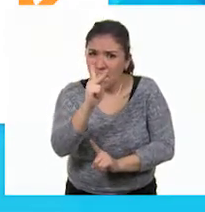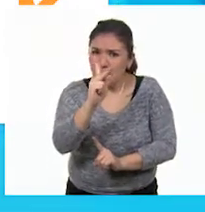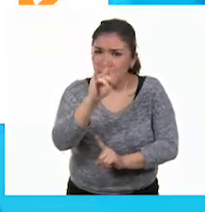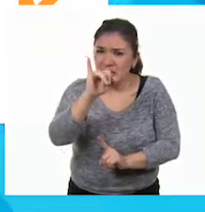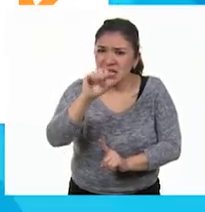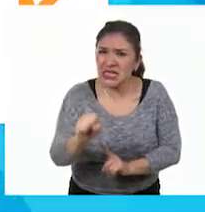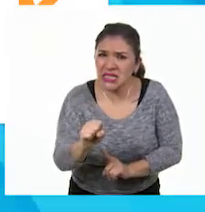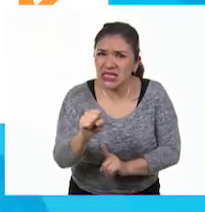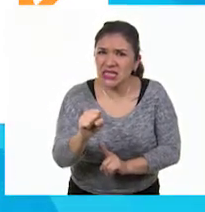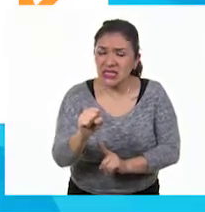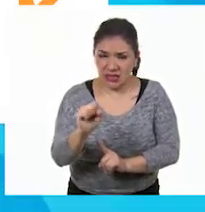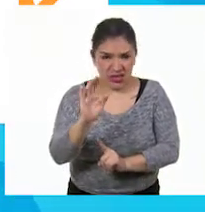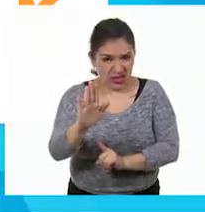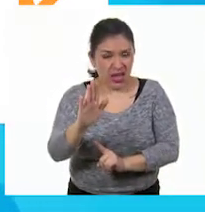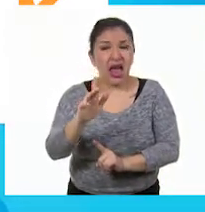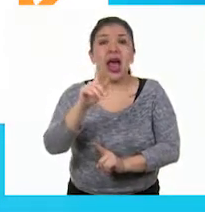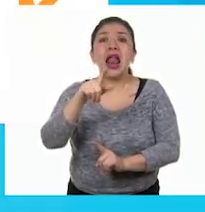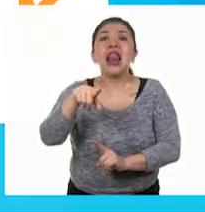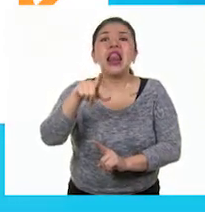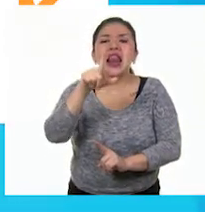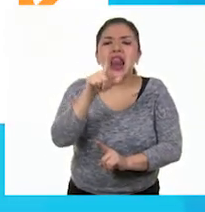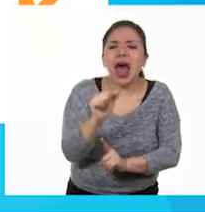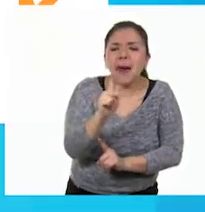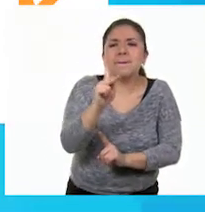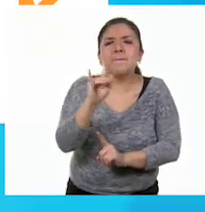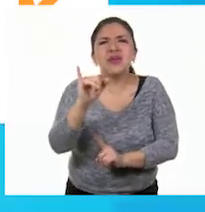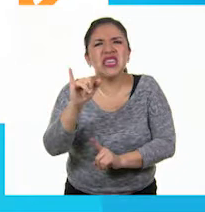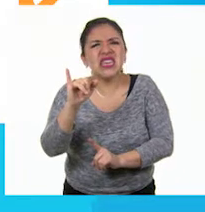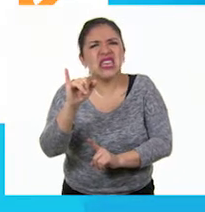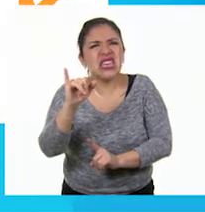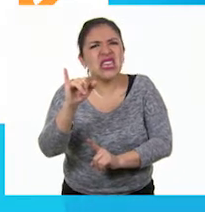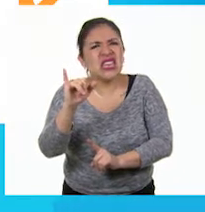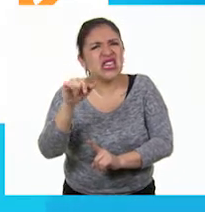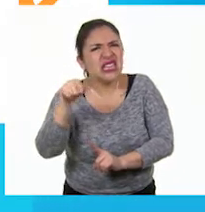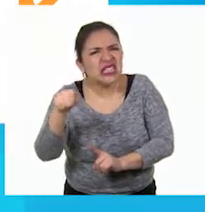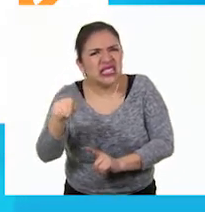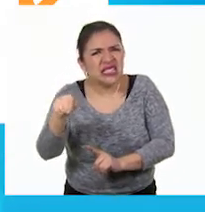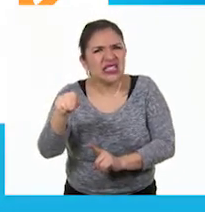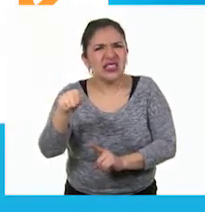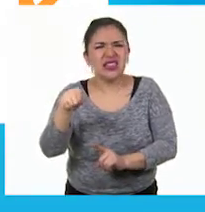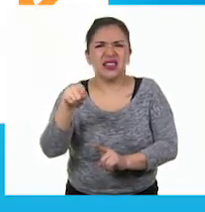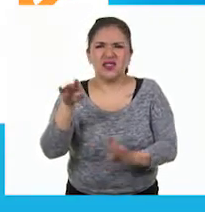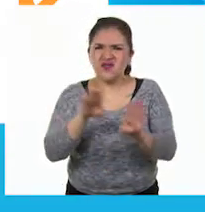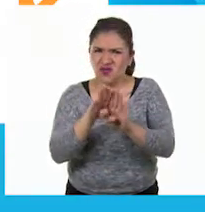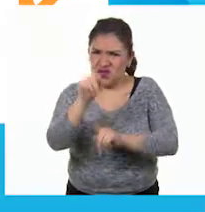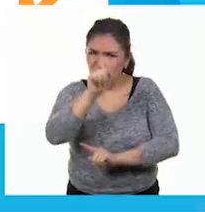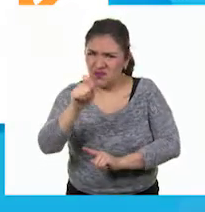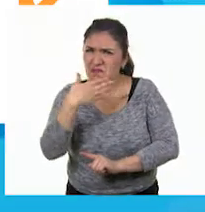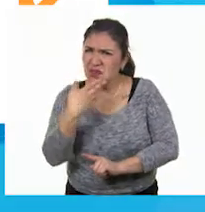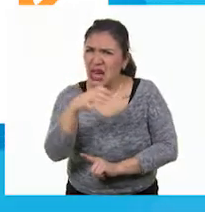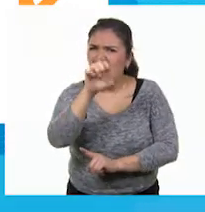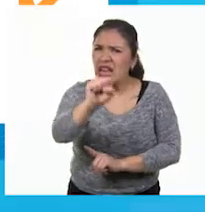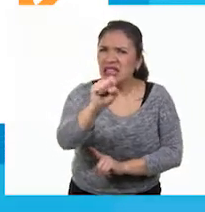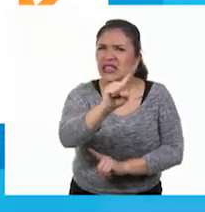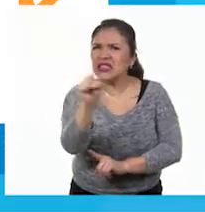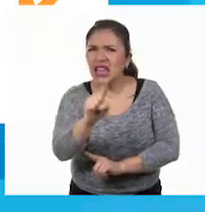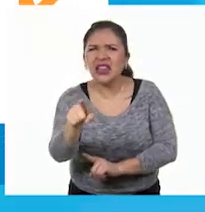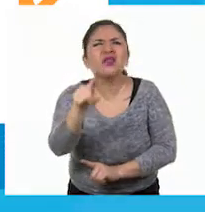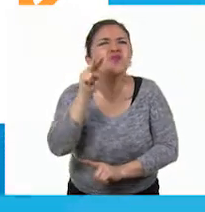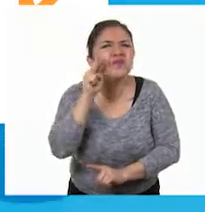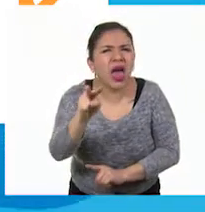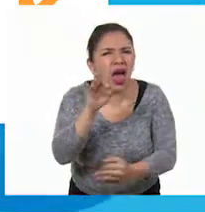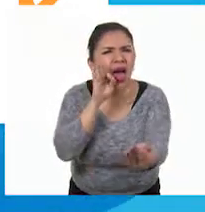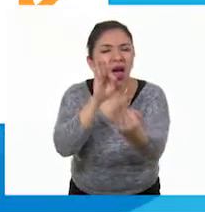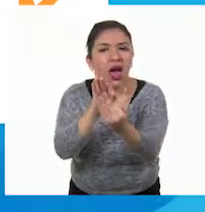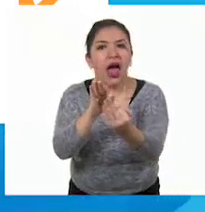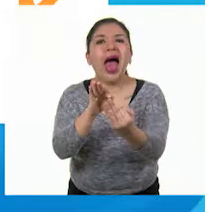de lápiz. No se rían, no estoy hablando de lápiz. La segunda sílaba de lápiz, no sé si esta es una S o una Z. ¿Usted qué ve?